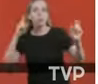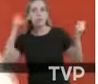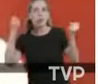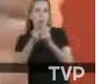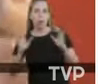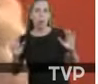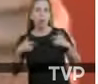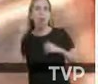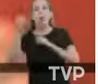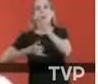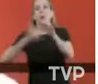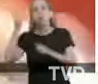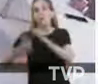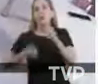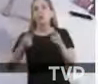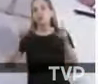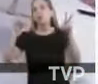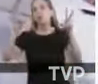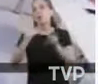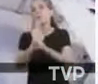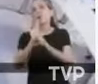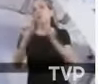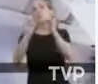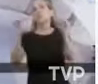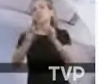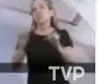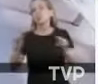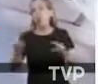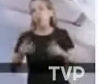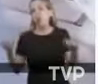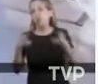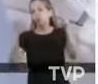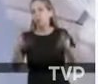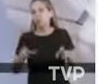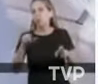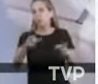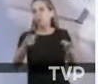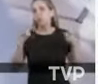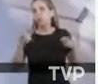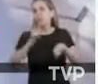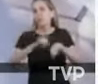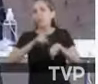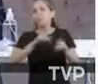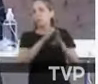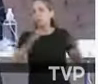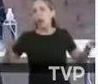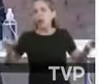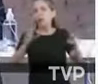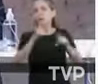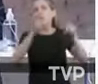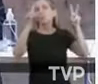estoy diciendo son títulos, porque esto merece realmente una apertura enorme de cada tema,